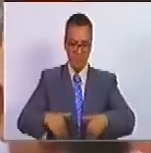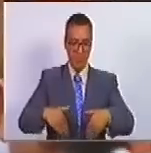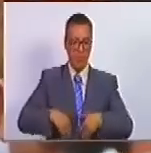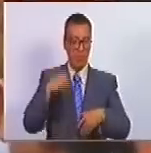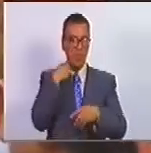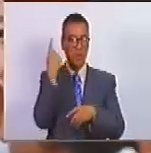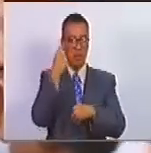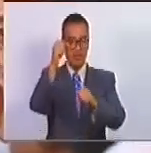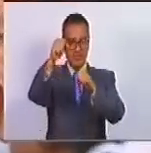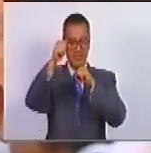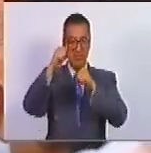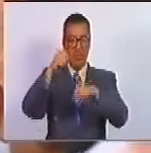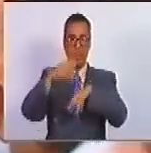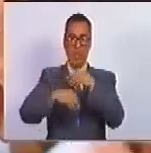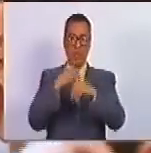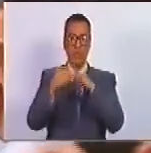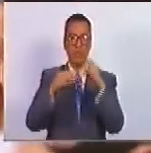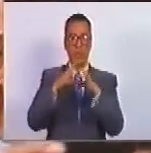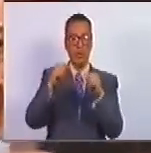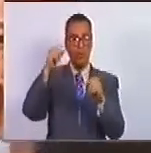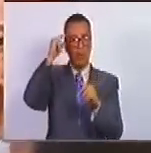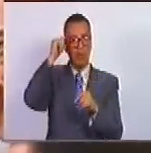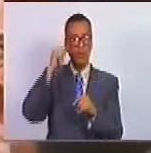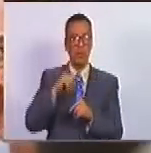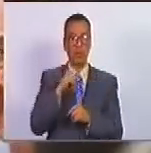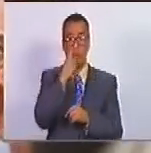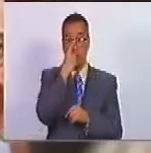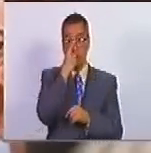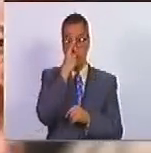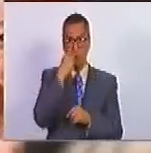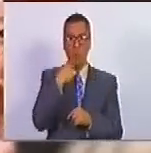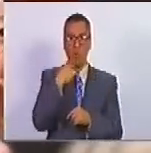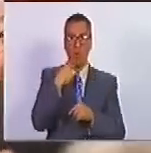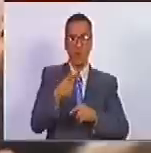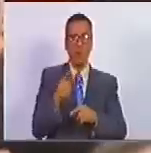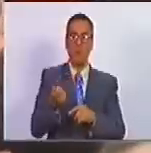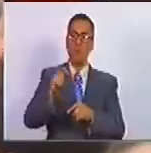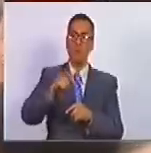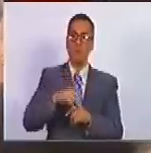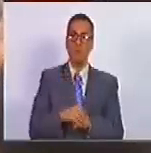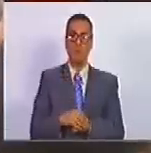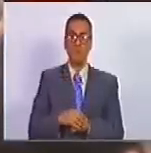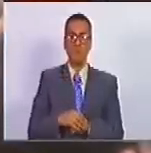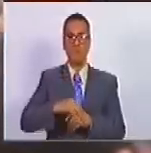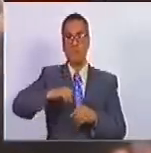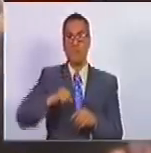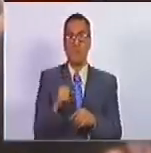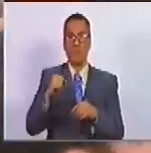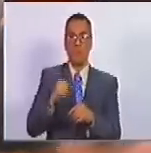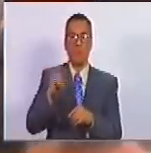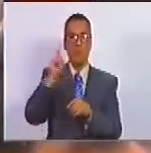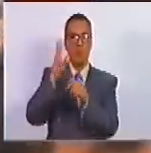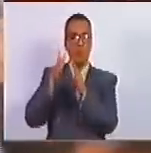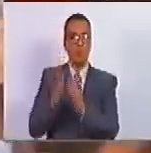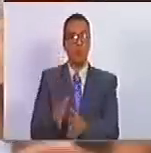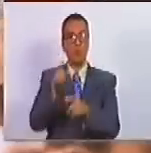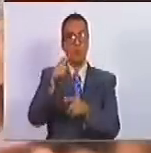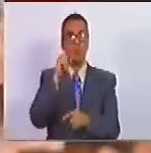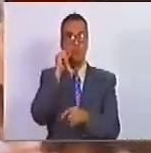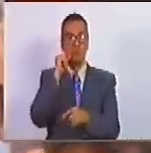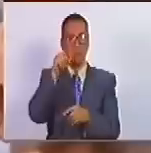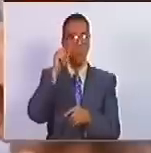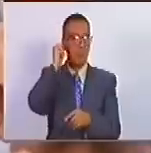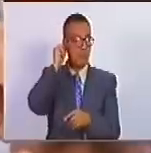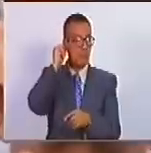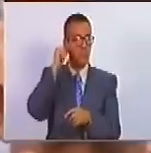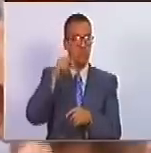heroico que hacen todos los días. Y yo me atrevería a agregar que el policía venezolano, ese hombre y